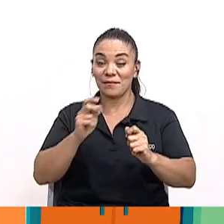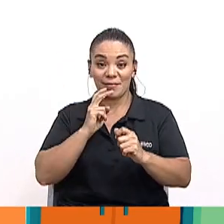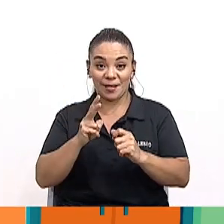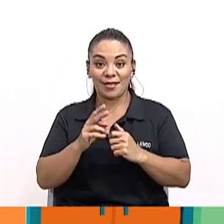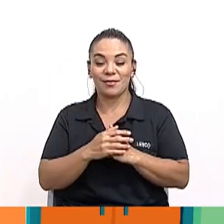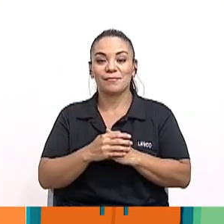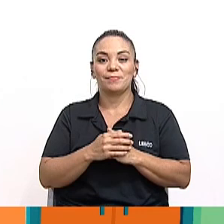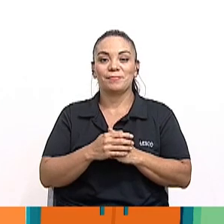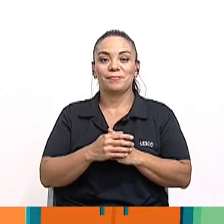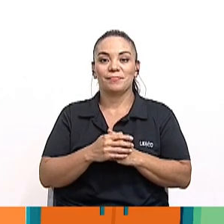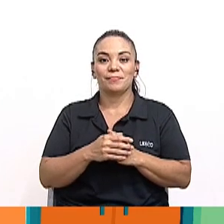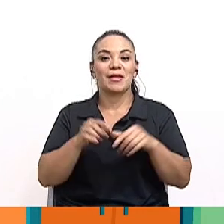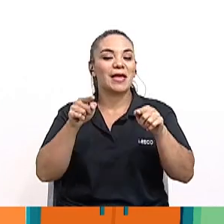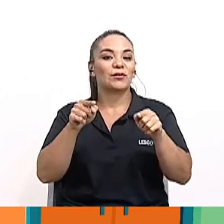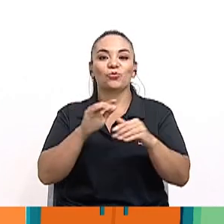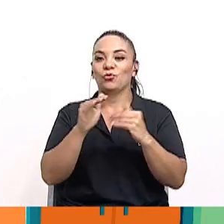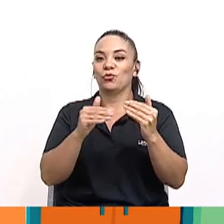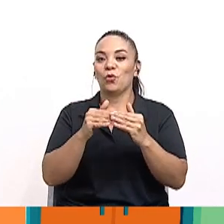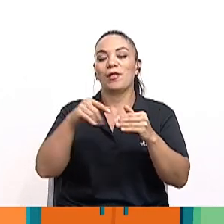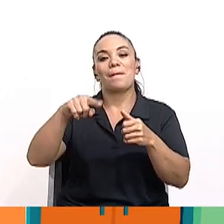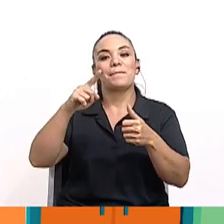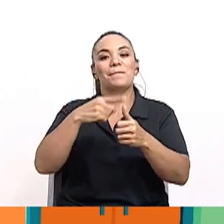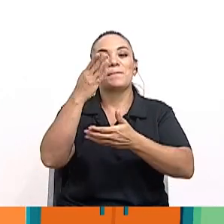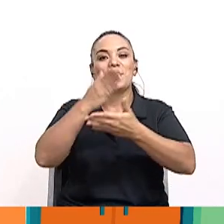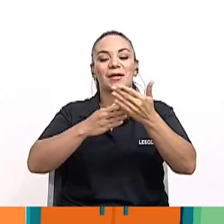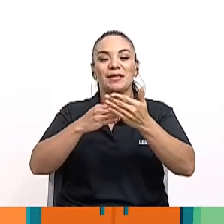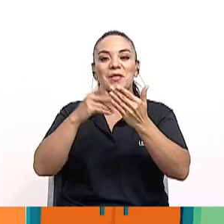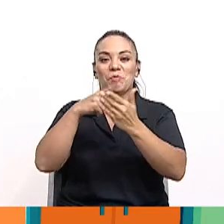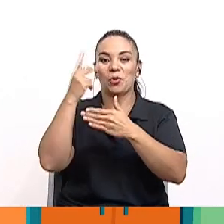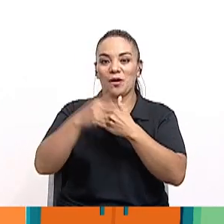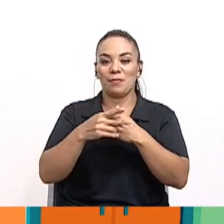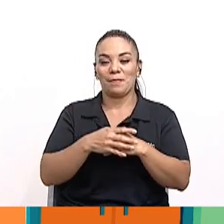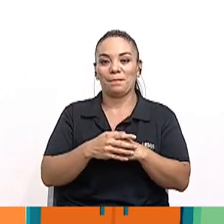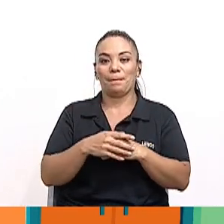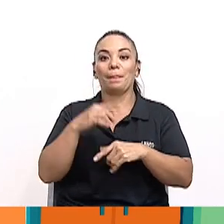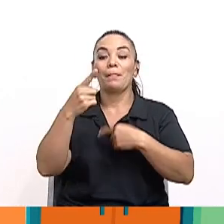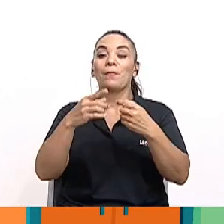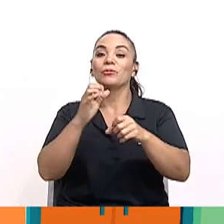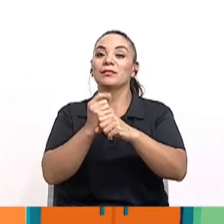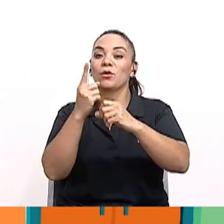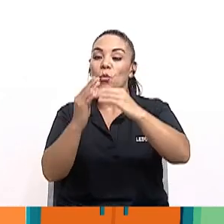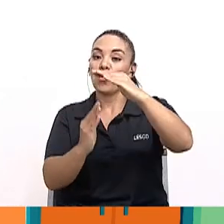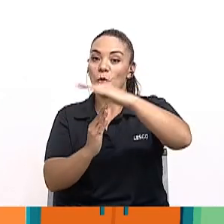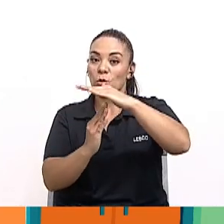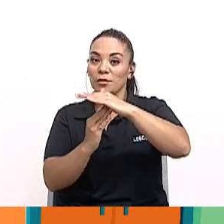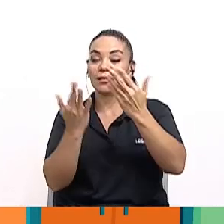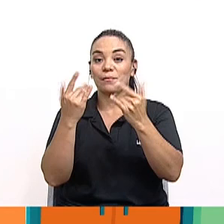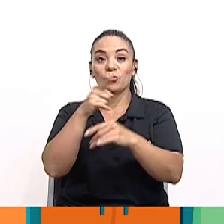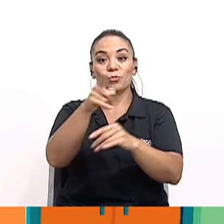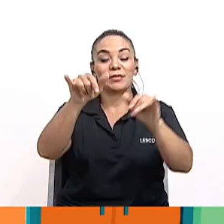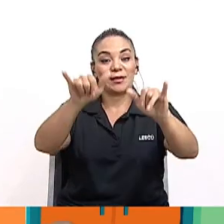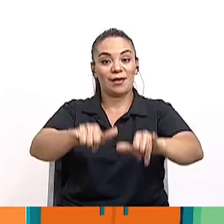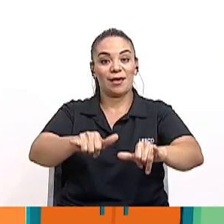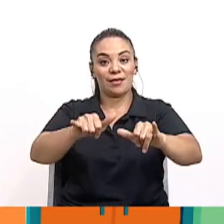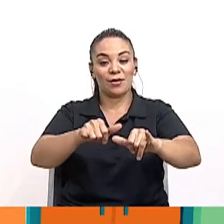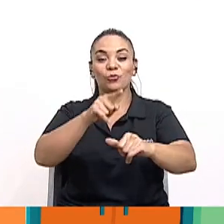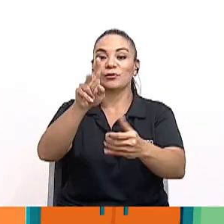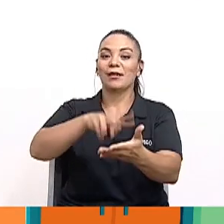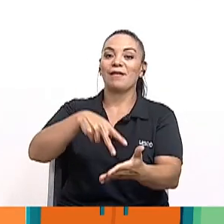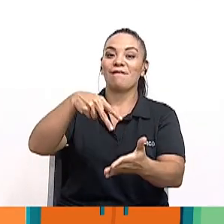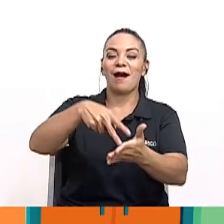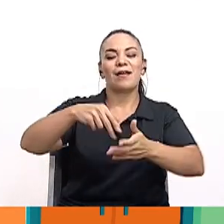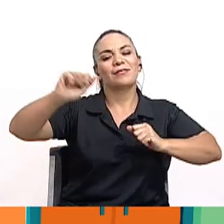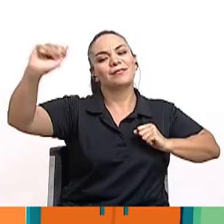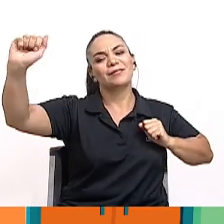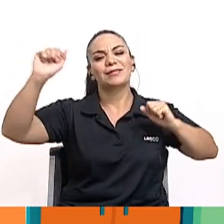Eso sería todo por esta primera parte del programa. Vamos a ir a un corte comercial. Espero que se queden acá, levántense,